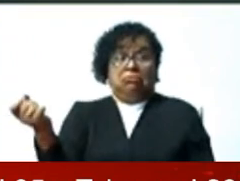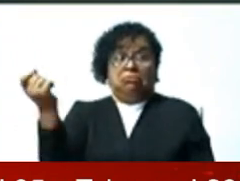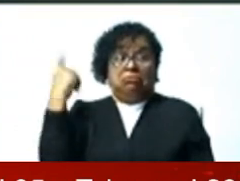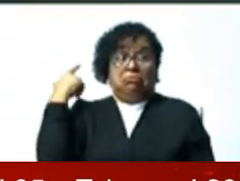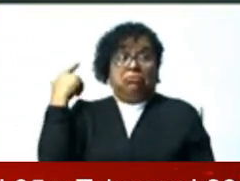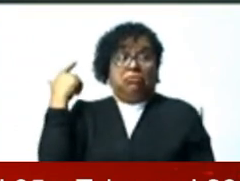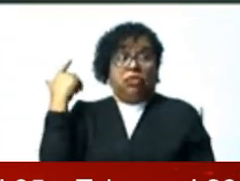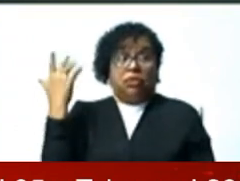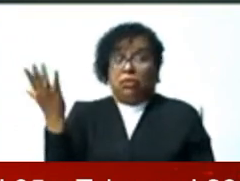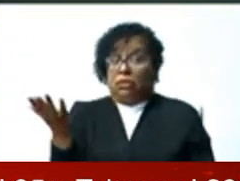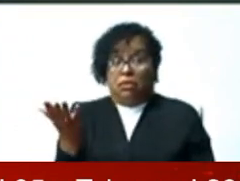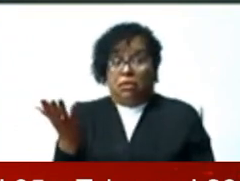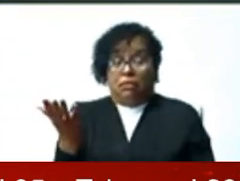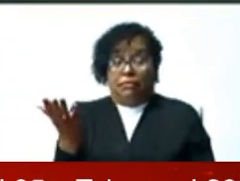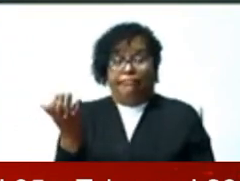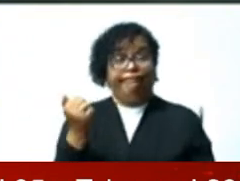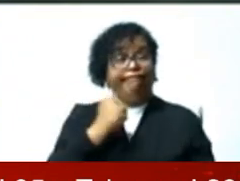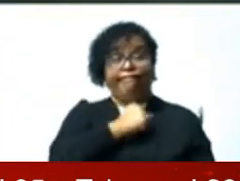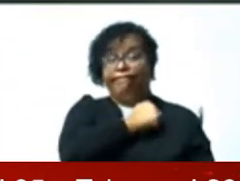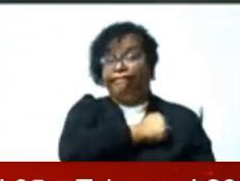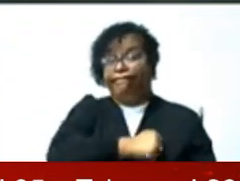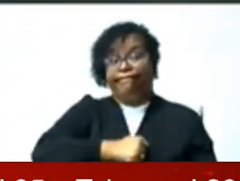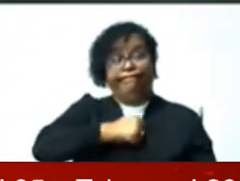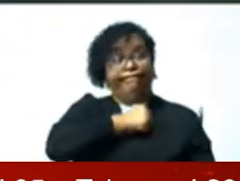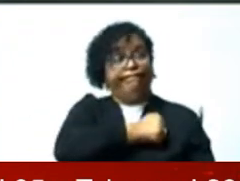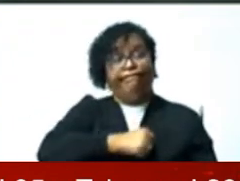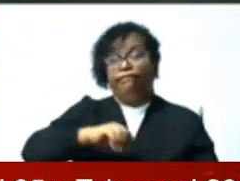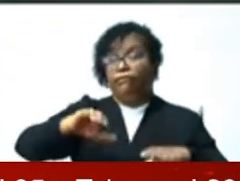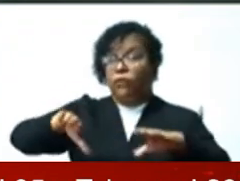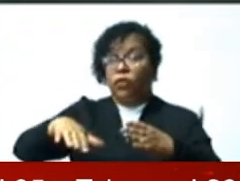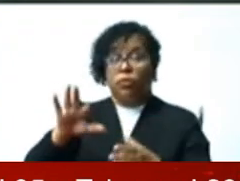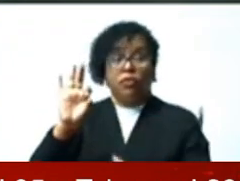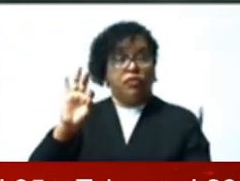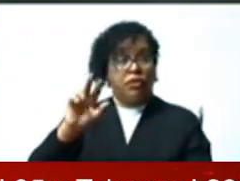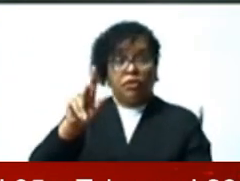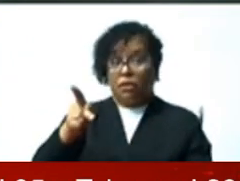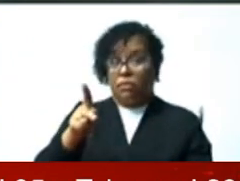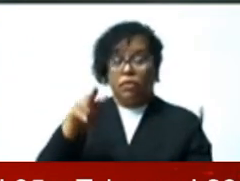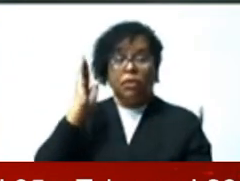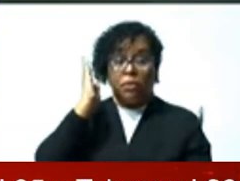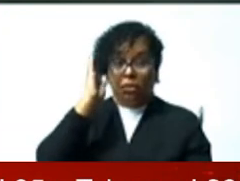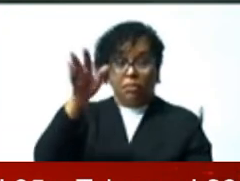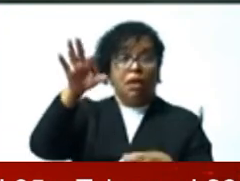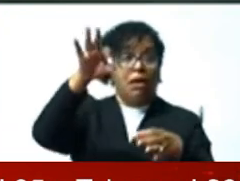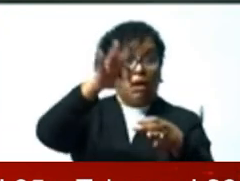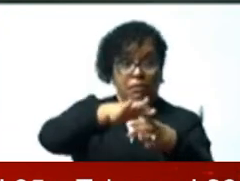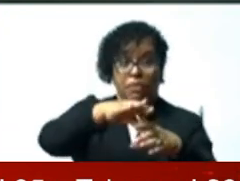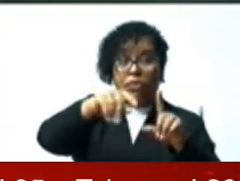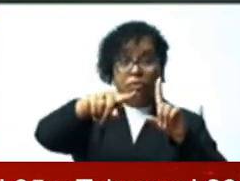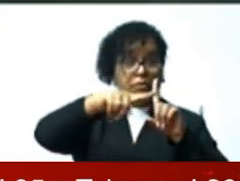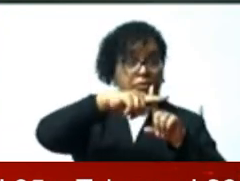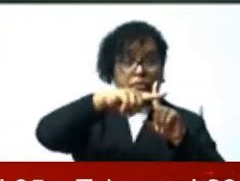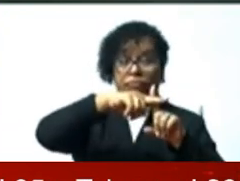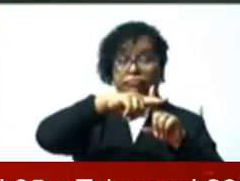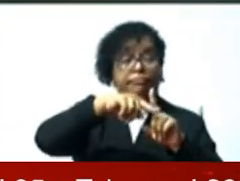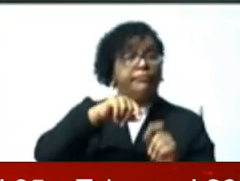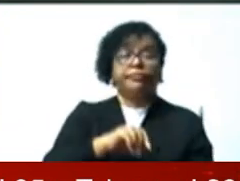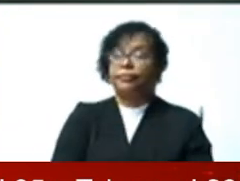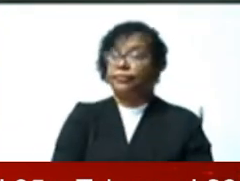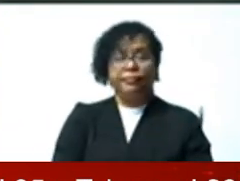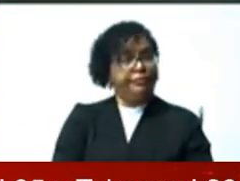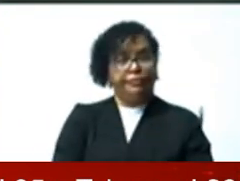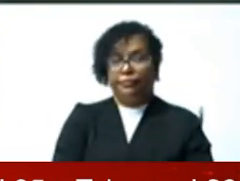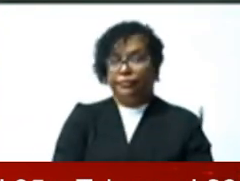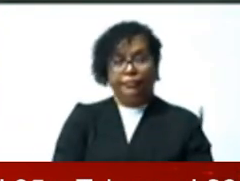consecuencia, lamentablemente la fuerza del pueblo no va a apoyar este préstamo. Nos oponemos rotundamente, pensamos que